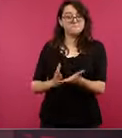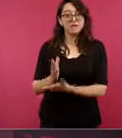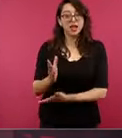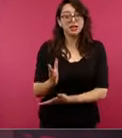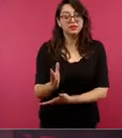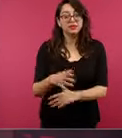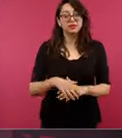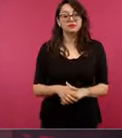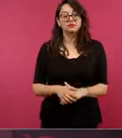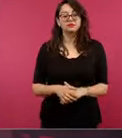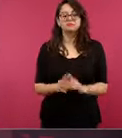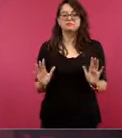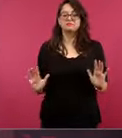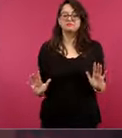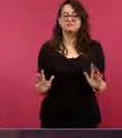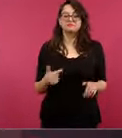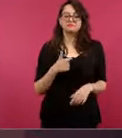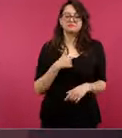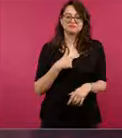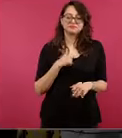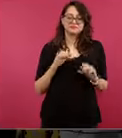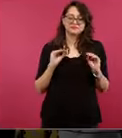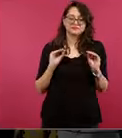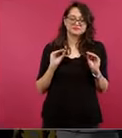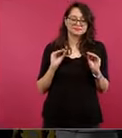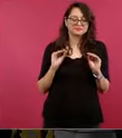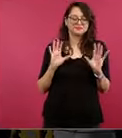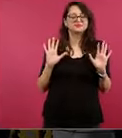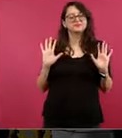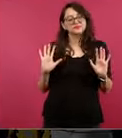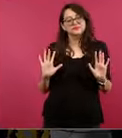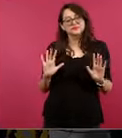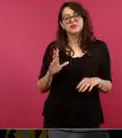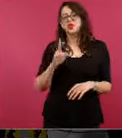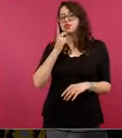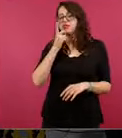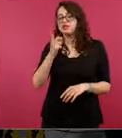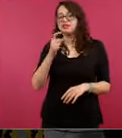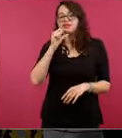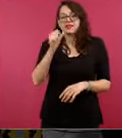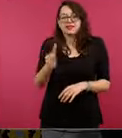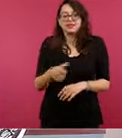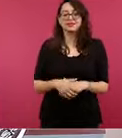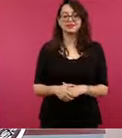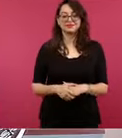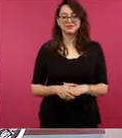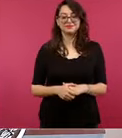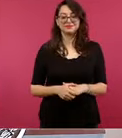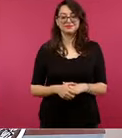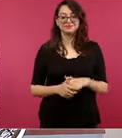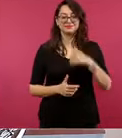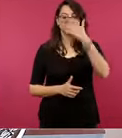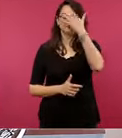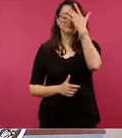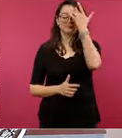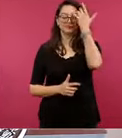Pero saliendo del debate, en plena campaña,